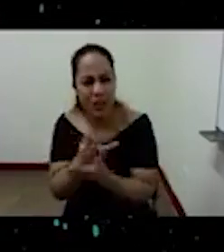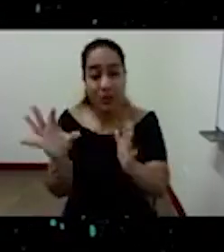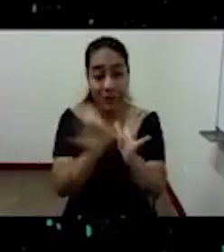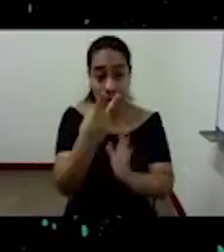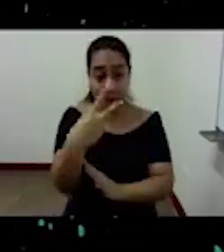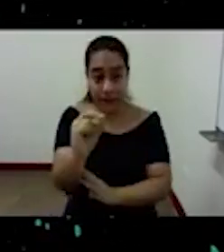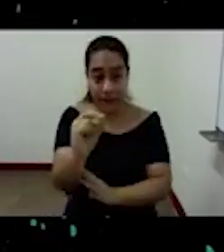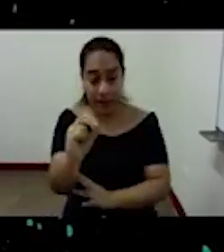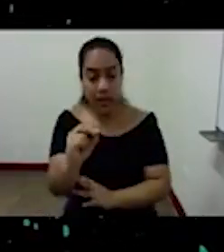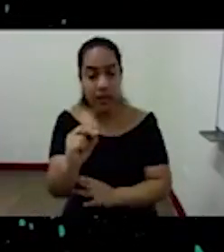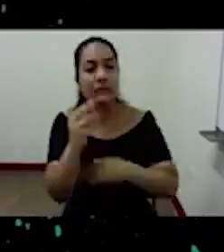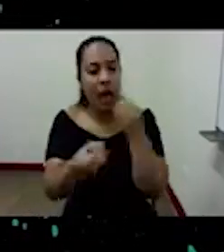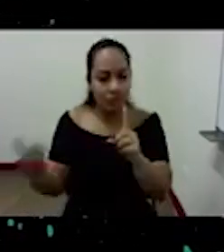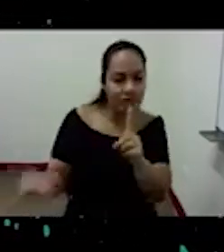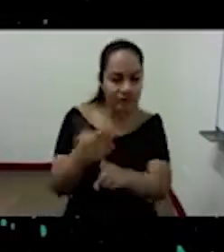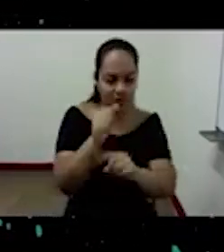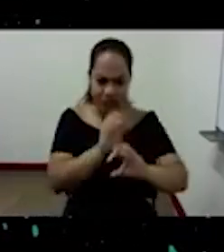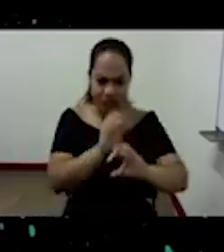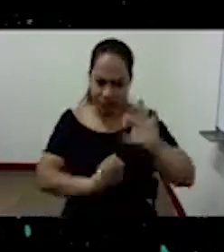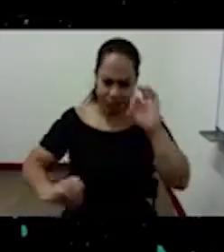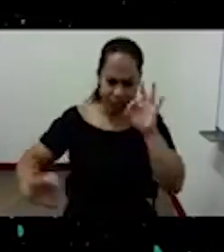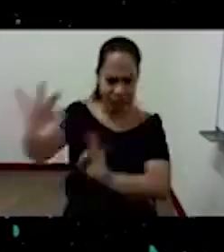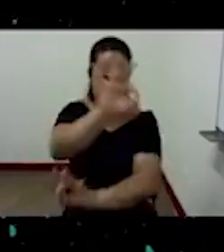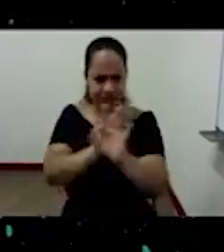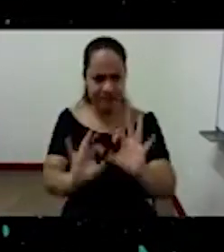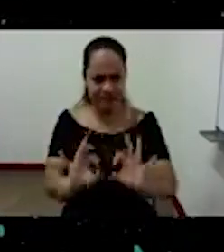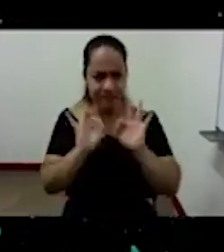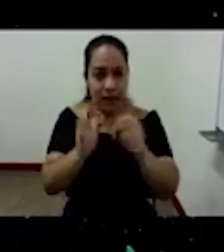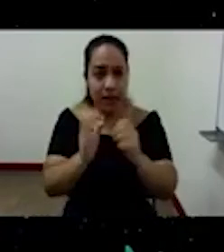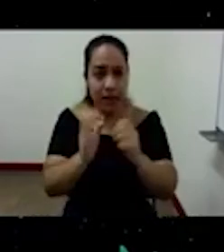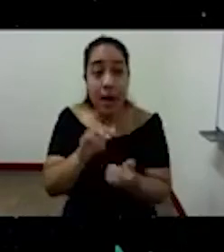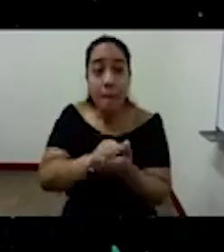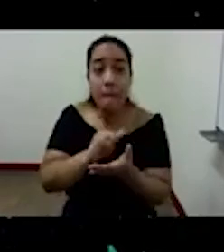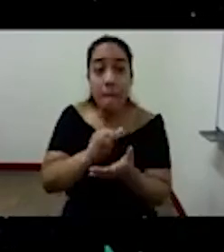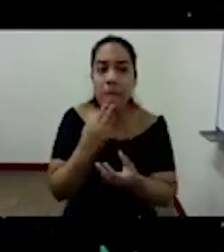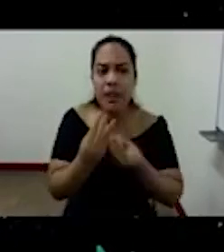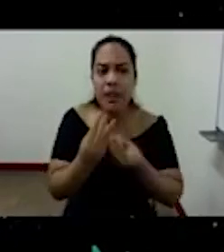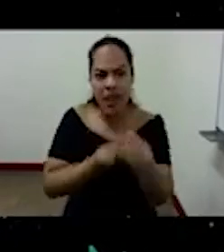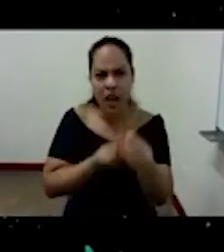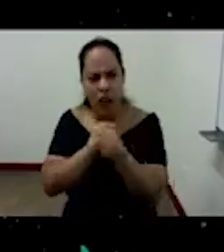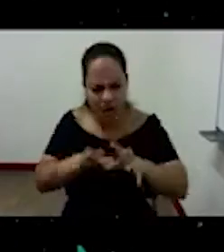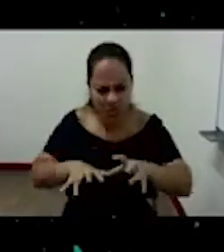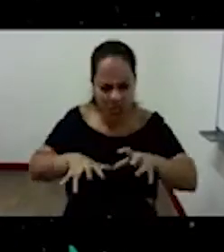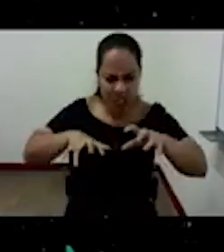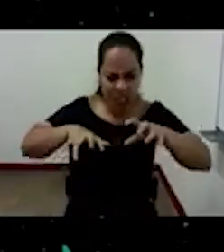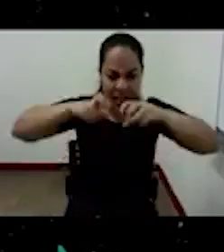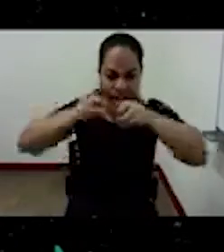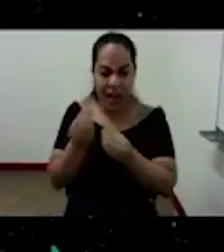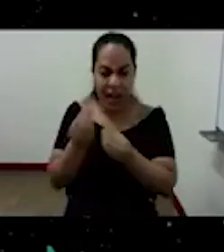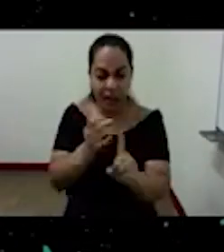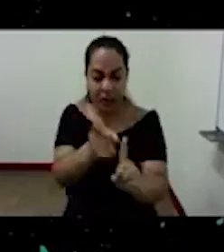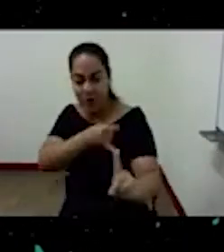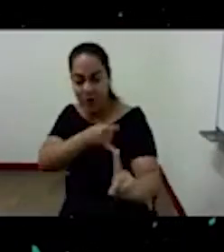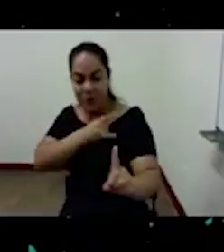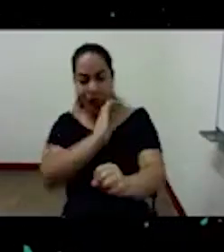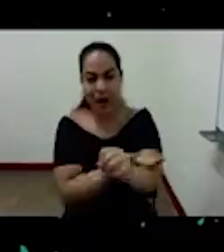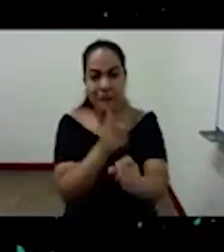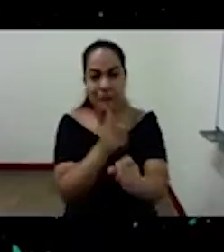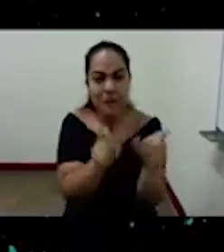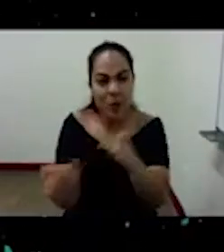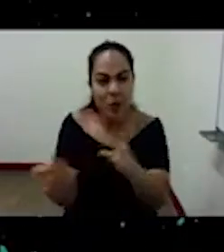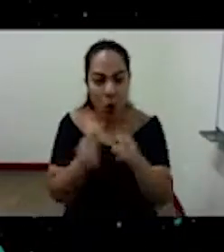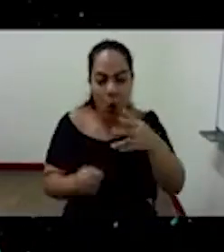la escala planetaria. Trastocamiento monstruoso que condenó la potencia creativa del devenir